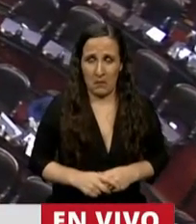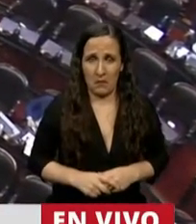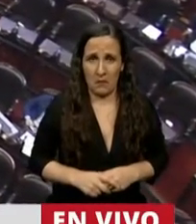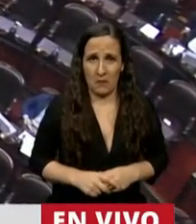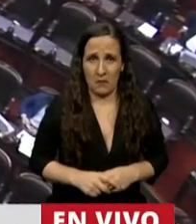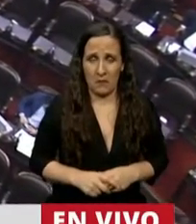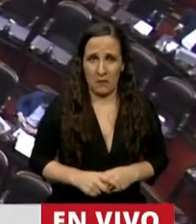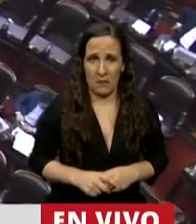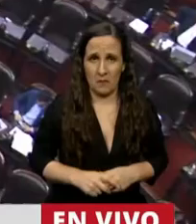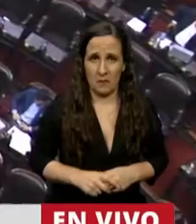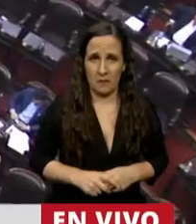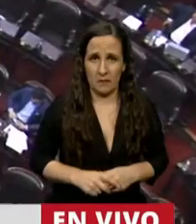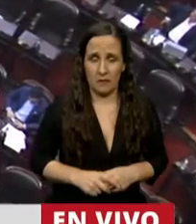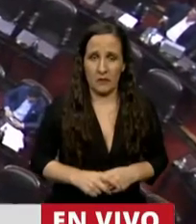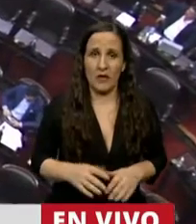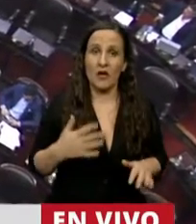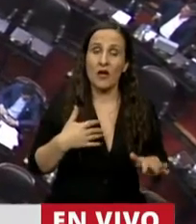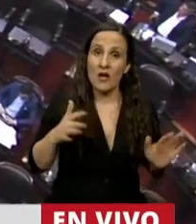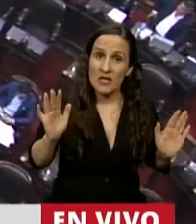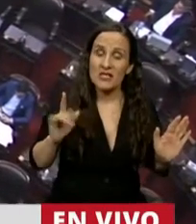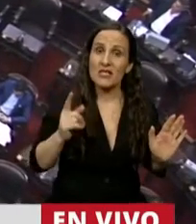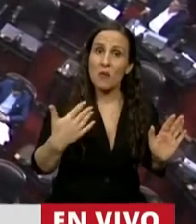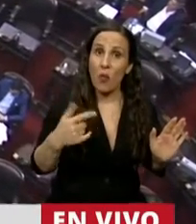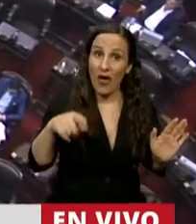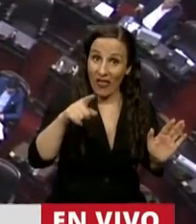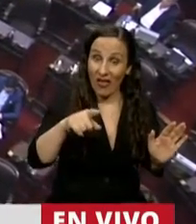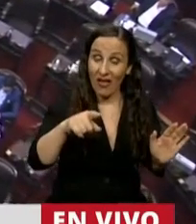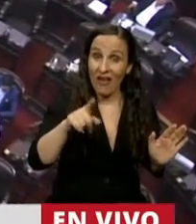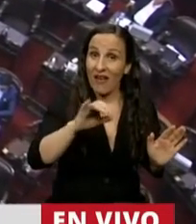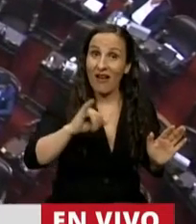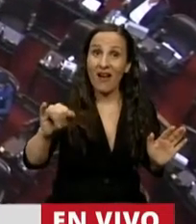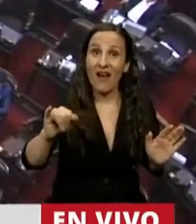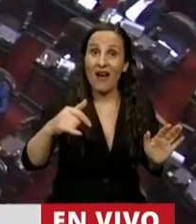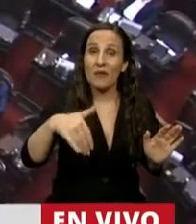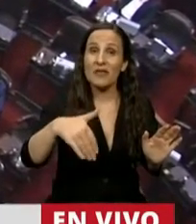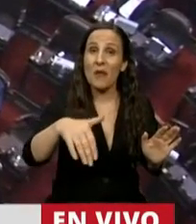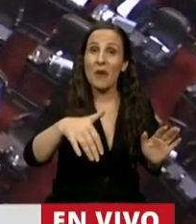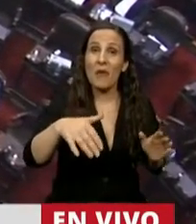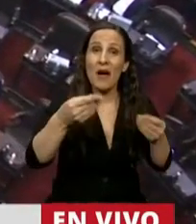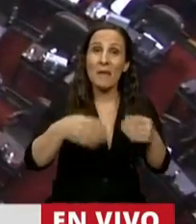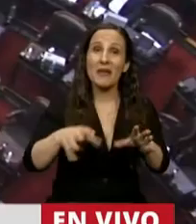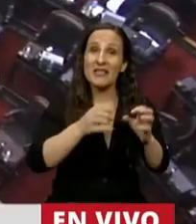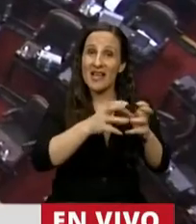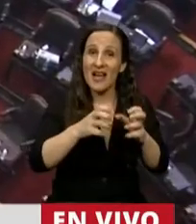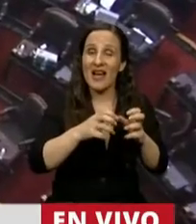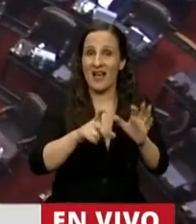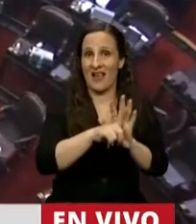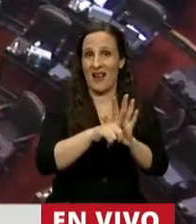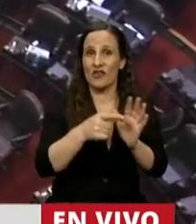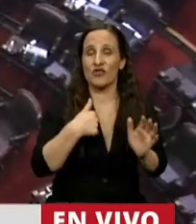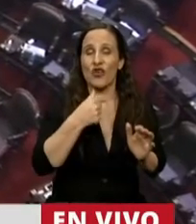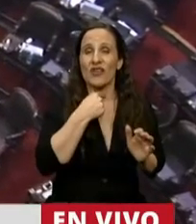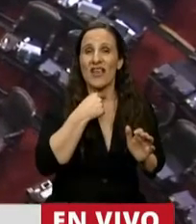creo que si puede informar cuánto hay para comenzar el tratamiento de la ley. Eso es lo que me